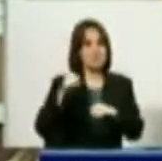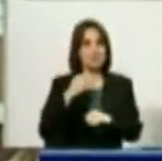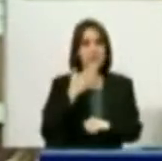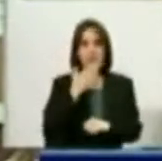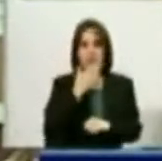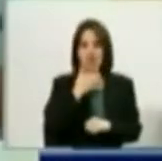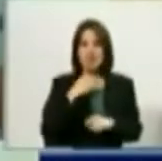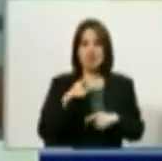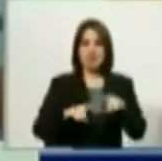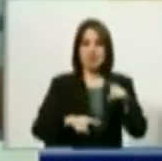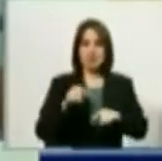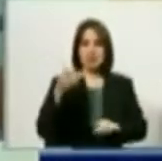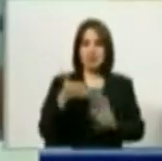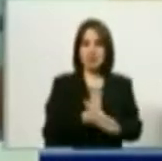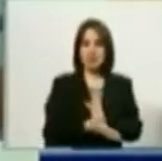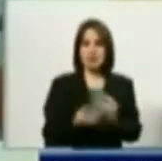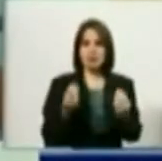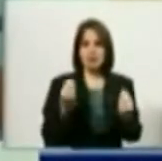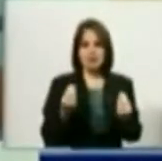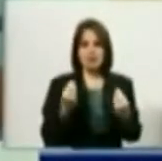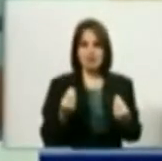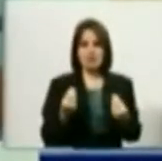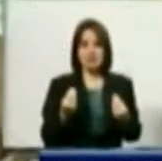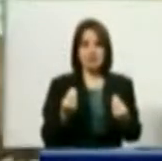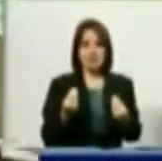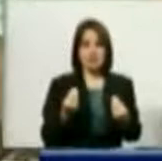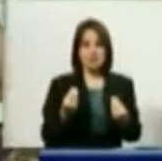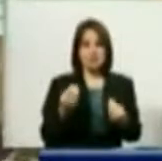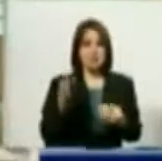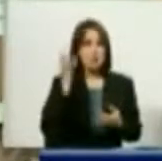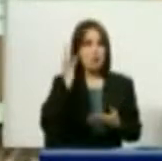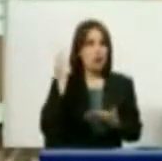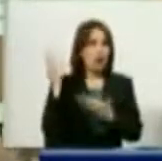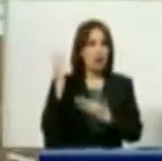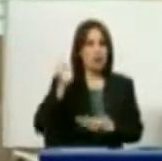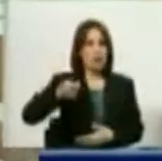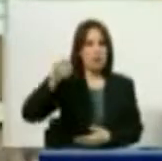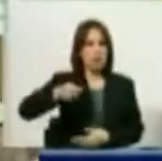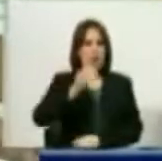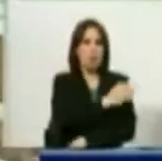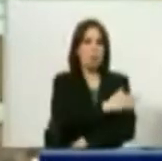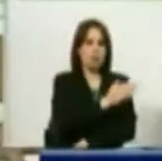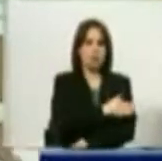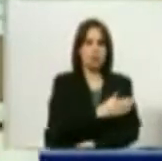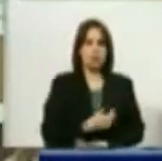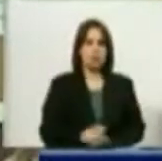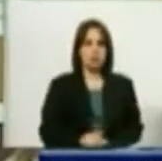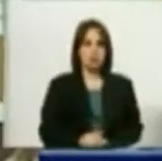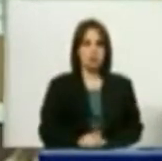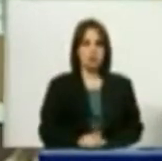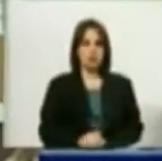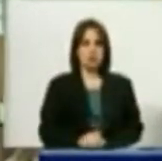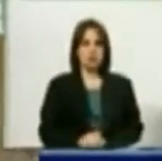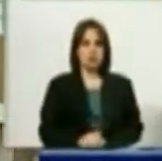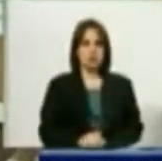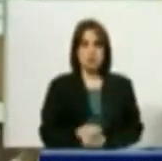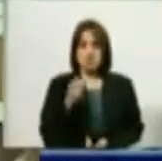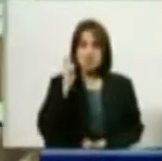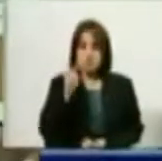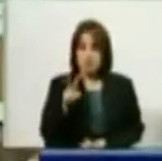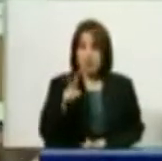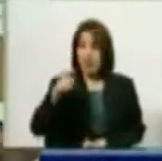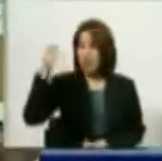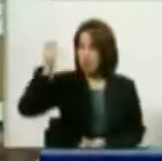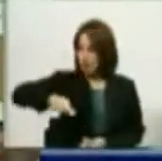delsa solórza no Esa sí la conocen no me digan que no conocen a de esa solución por favor Mira el